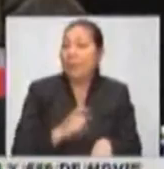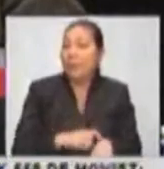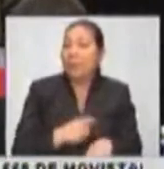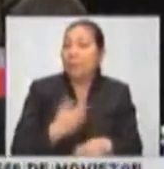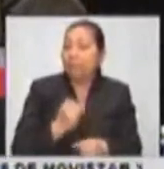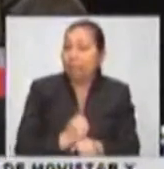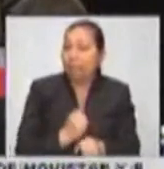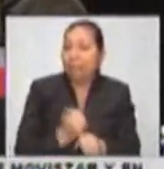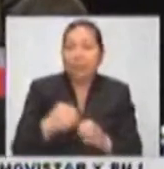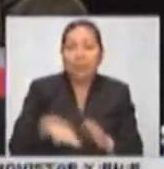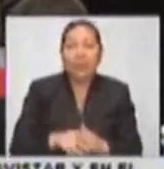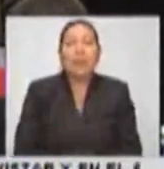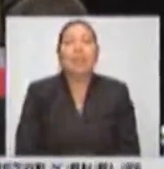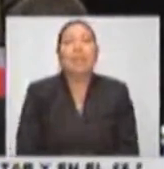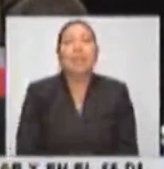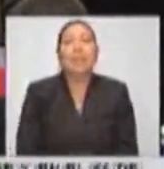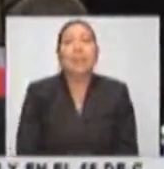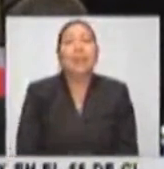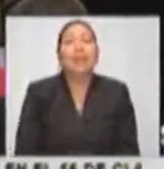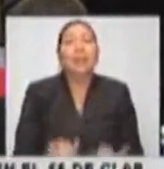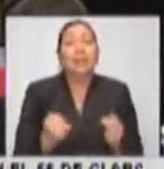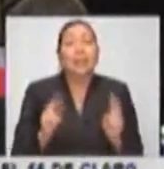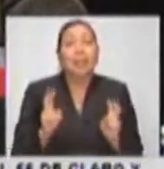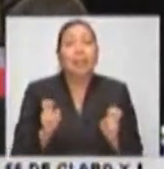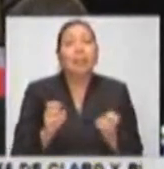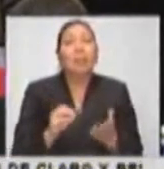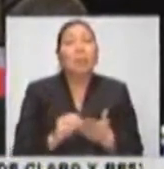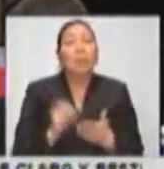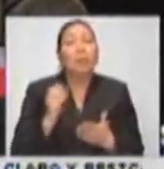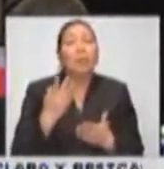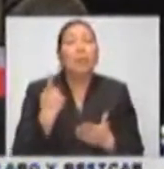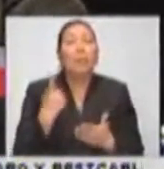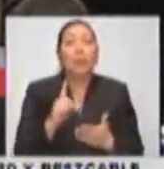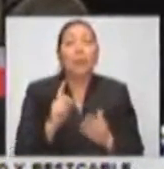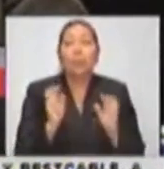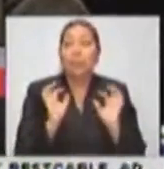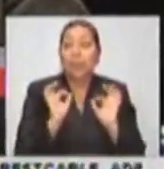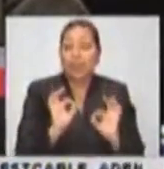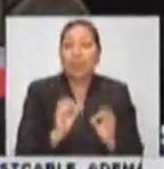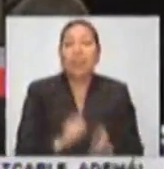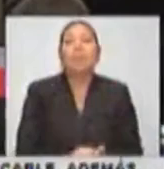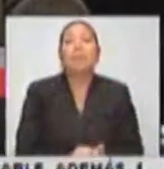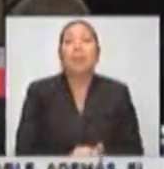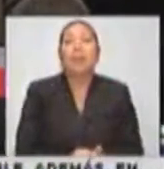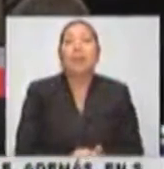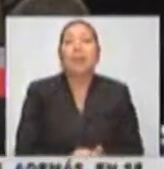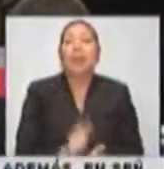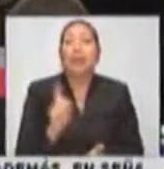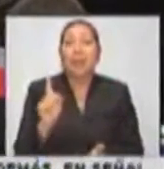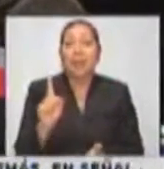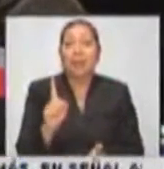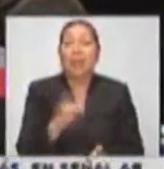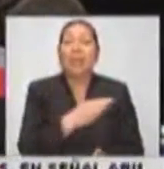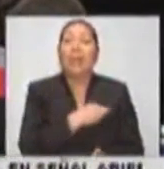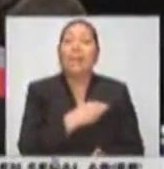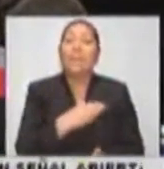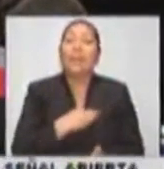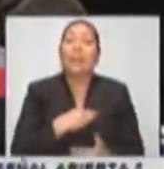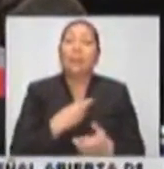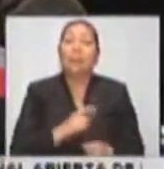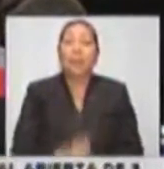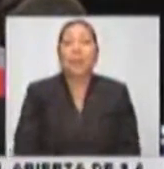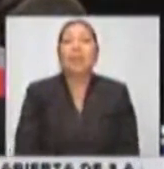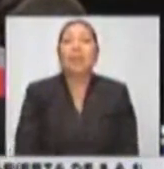trabajar internamente en estos temas que son muy demandantes, por eso hay un punto focal en cada ministerio o organismo